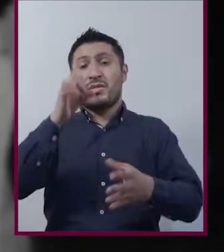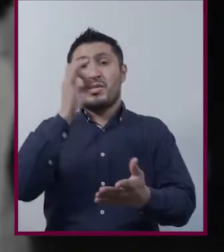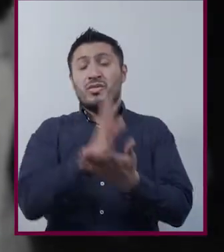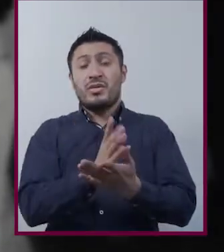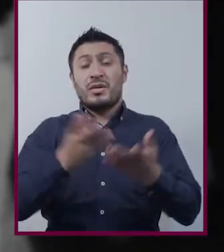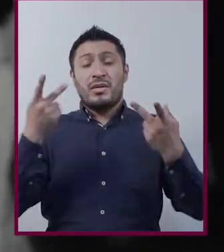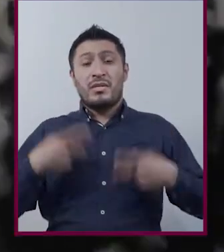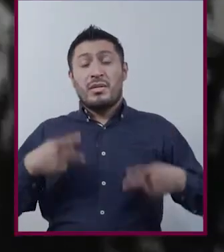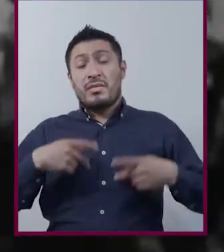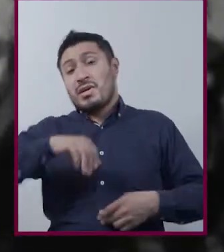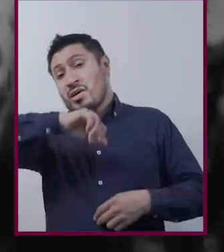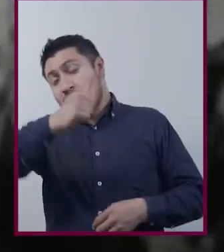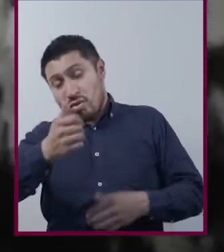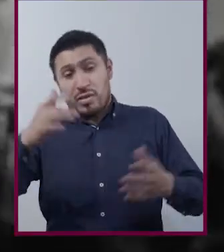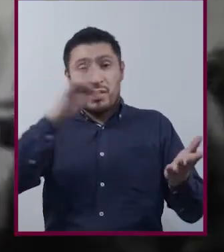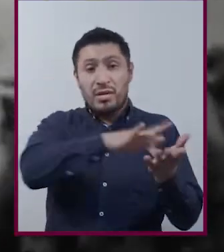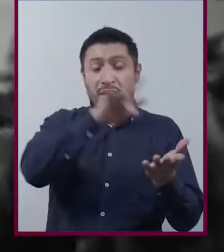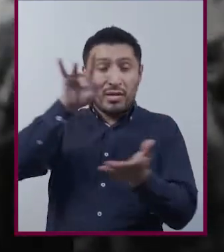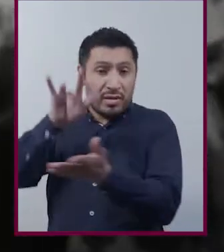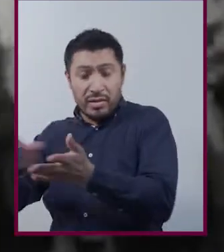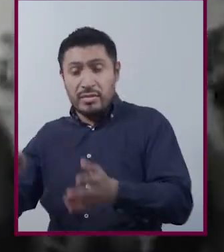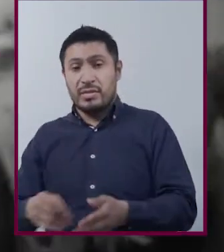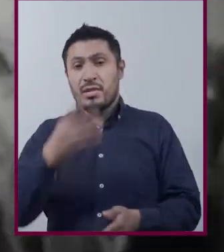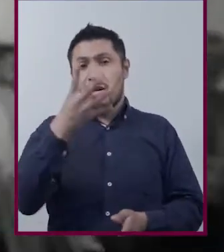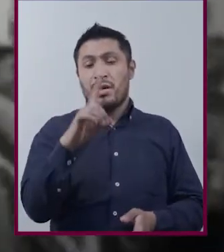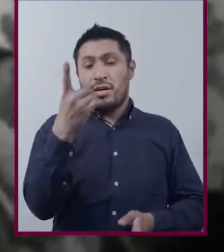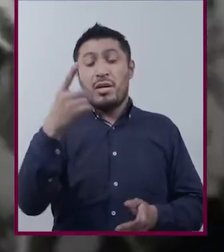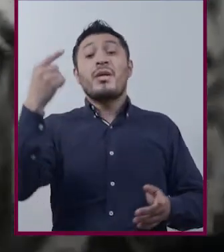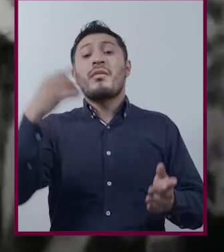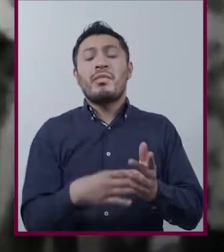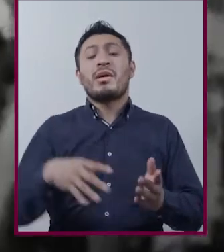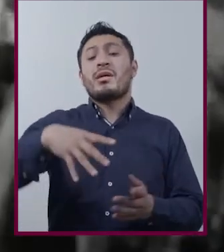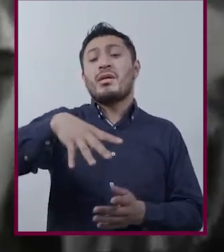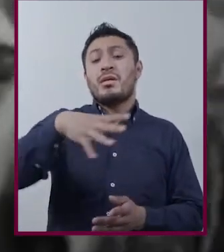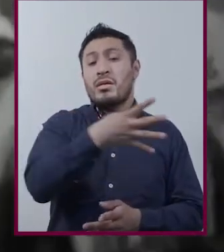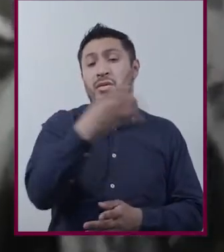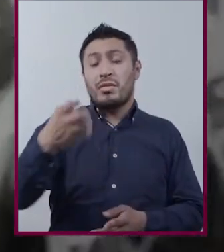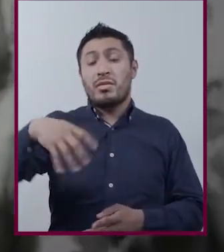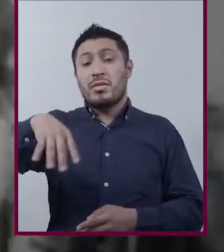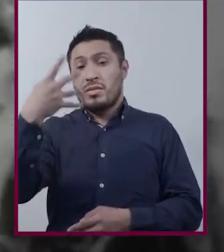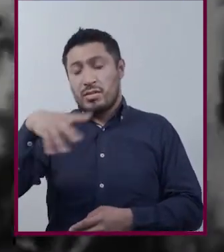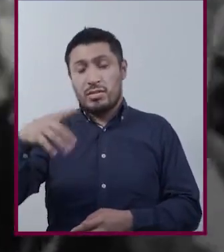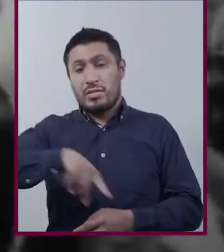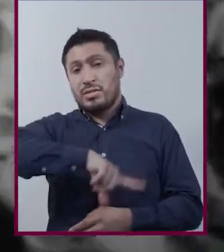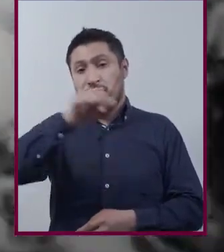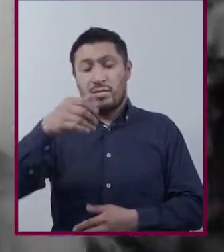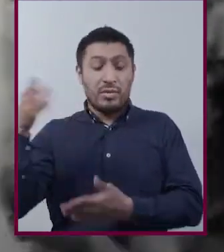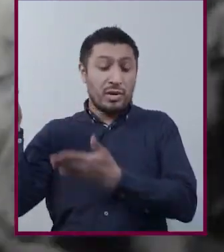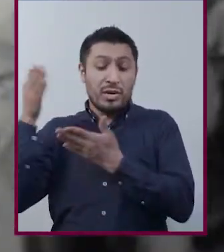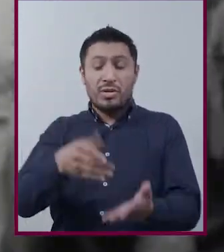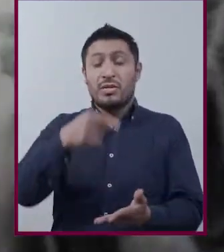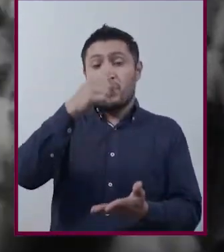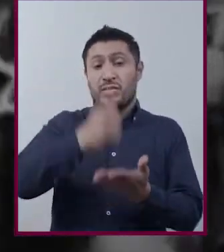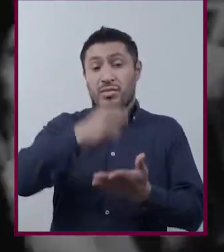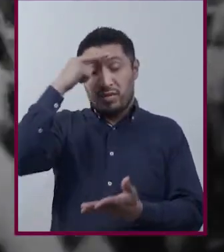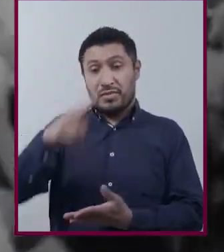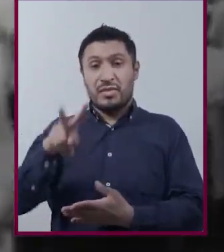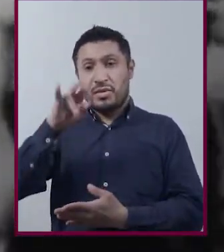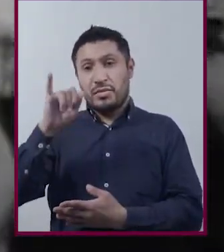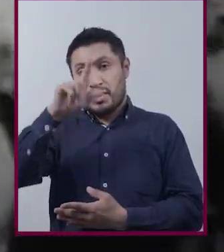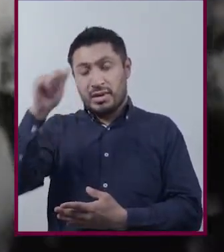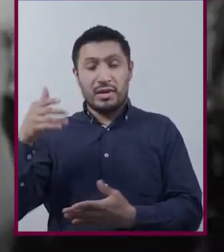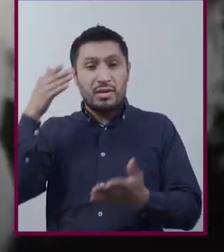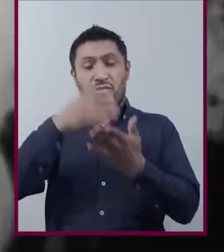mediadas. El 4 de diciembre de 1914, luego de llegar a la Ciudad de México, Villa se dirigió